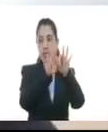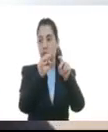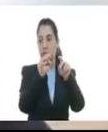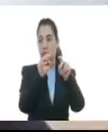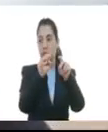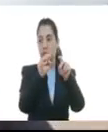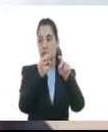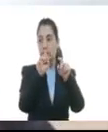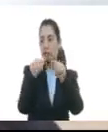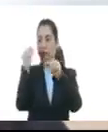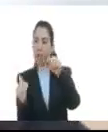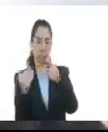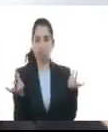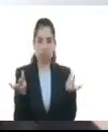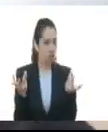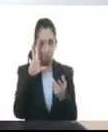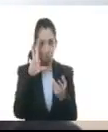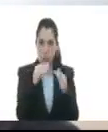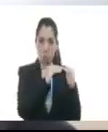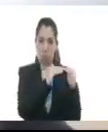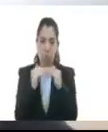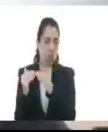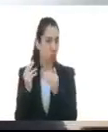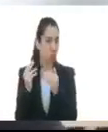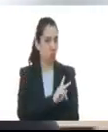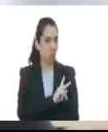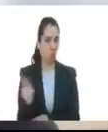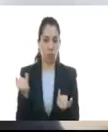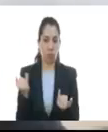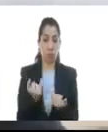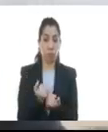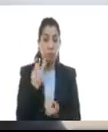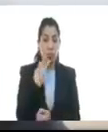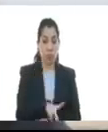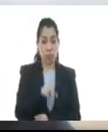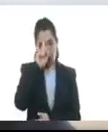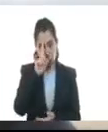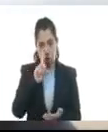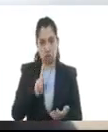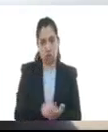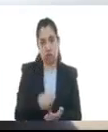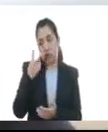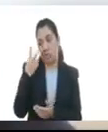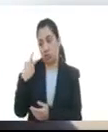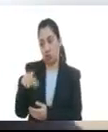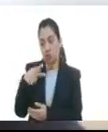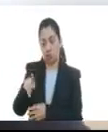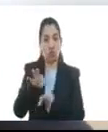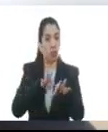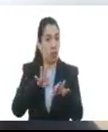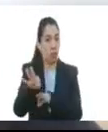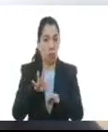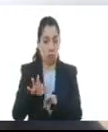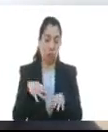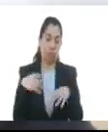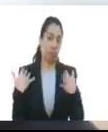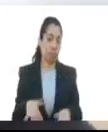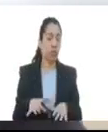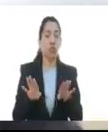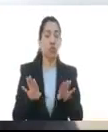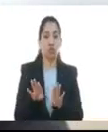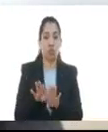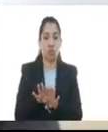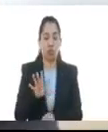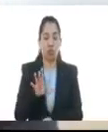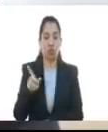relevancia, pero en el caso de este premio y en el caso del trabajo que ustedes realizan, sin duda es cómo lograr una rendija